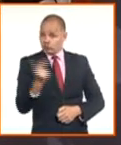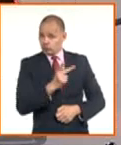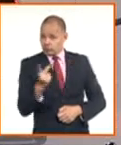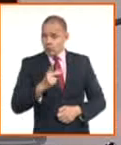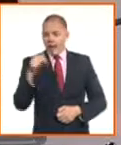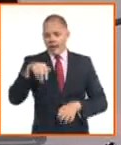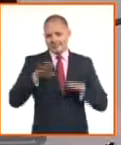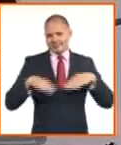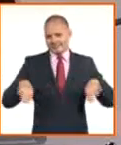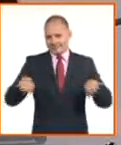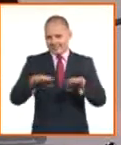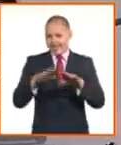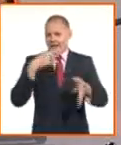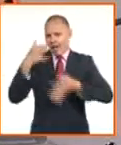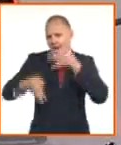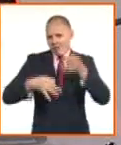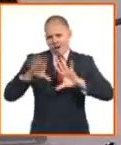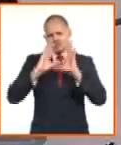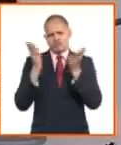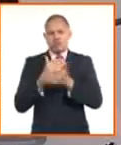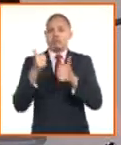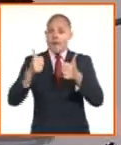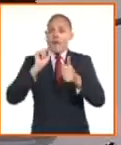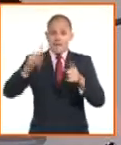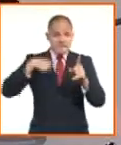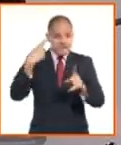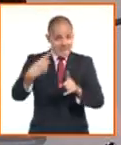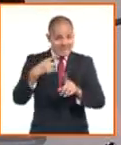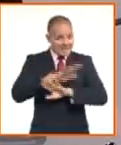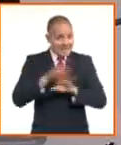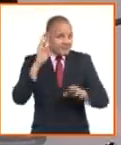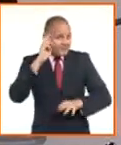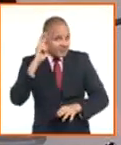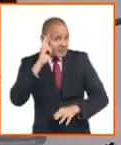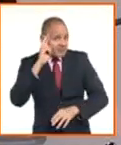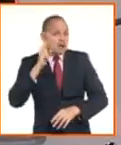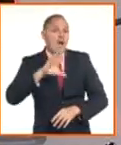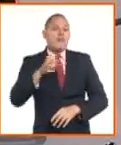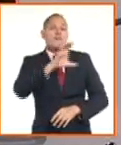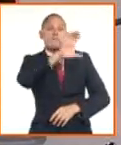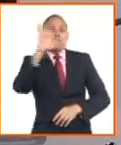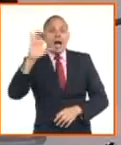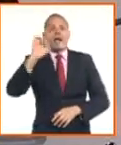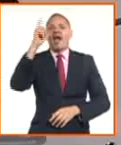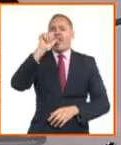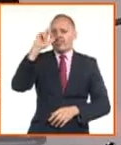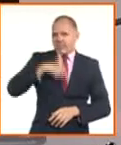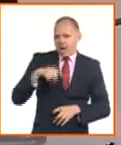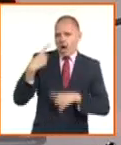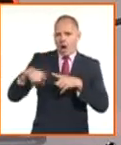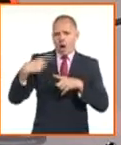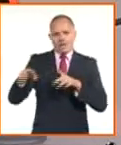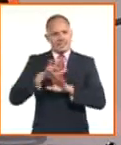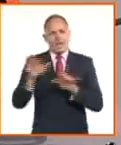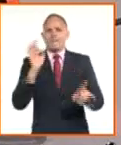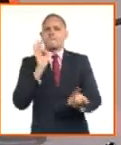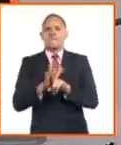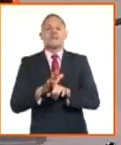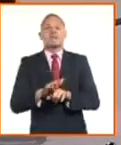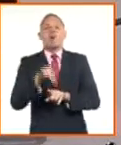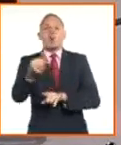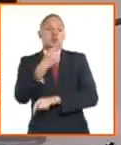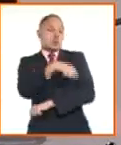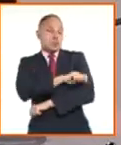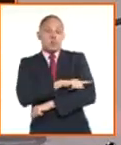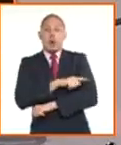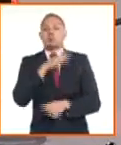la mesa redonda. A partir de mañana, pues los bancos, las CADECAS estarán comprando divisas en el